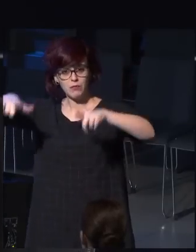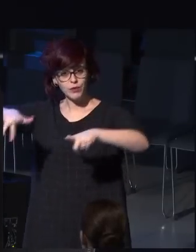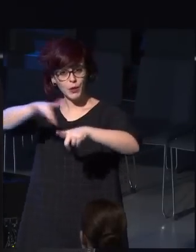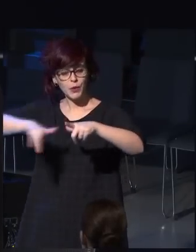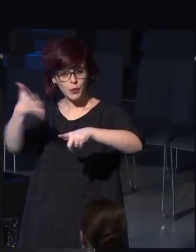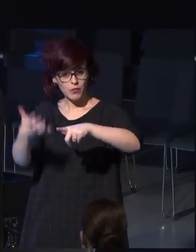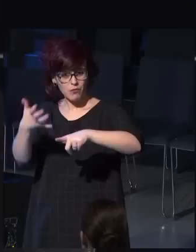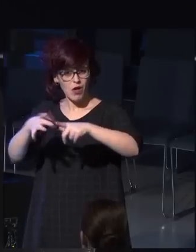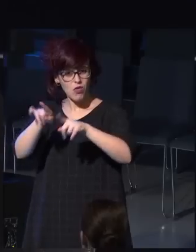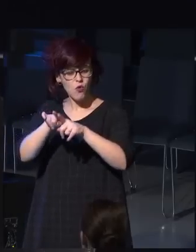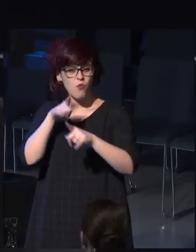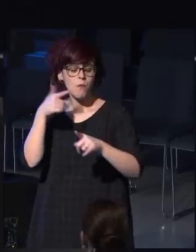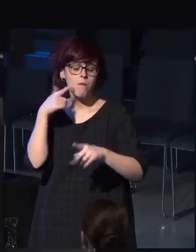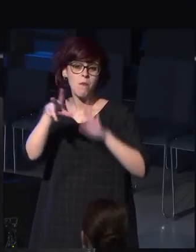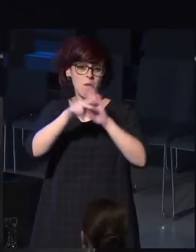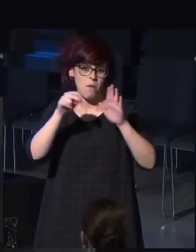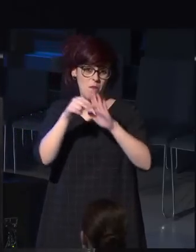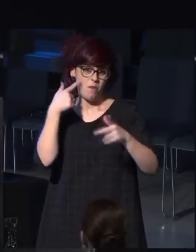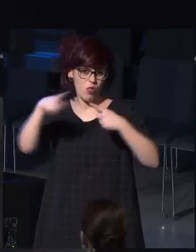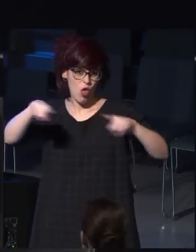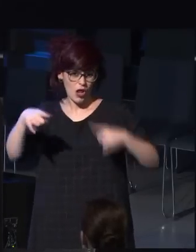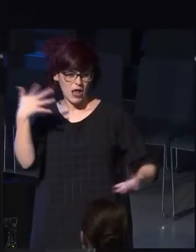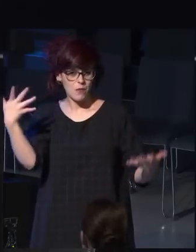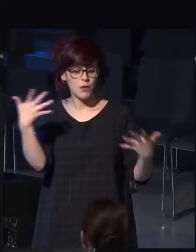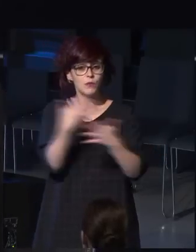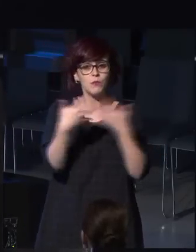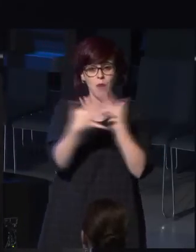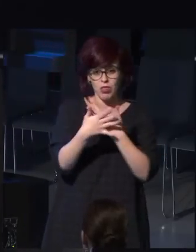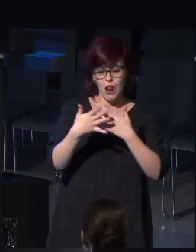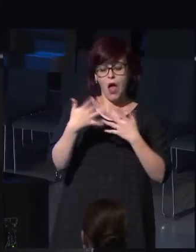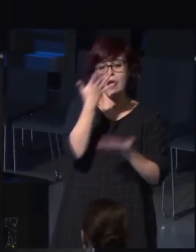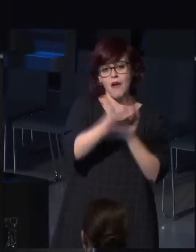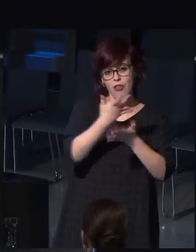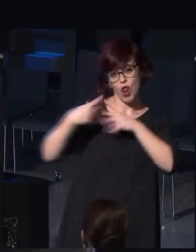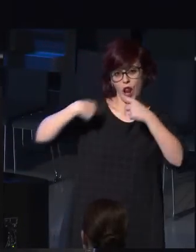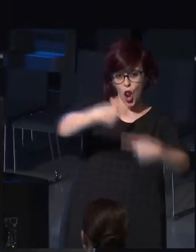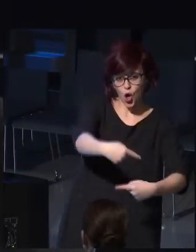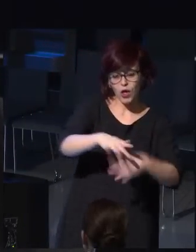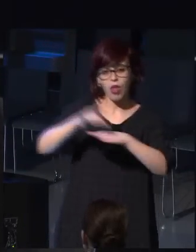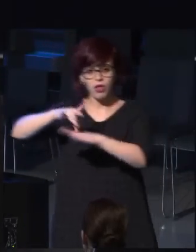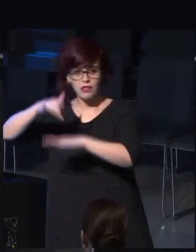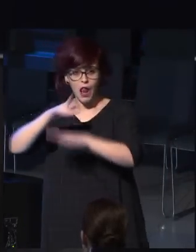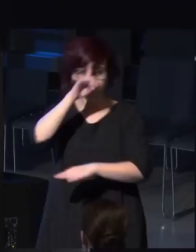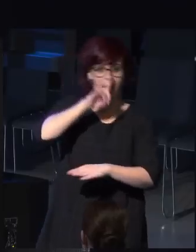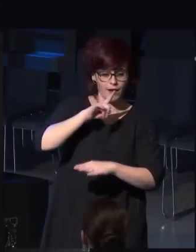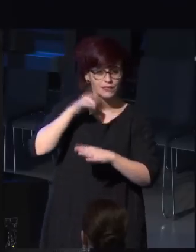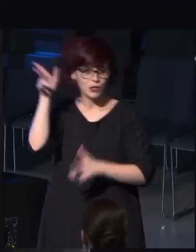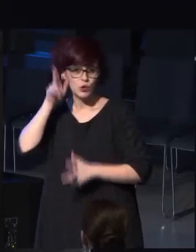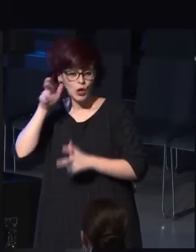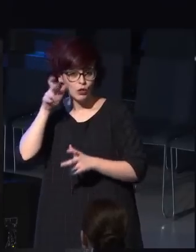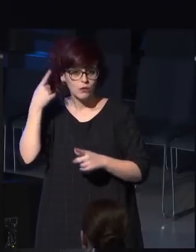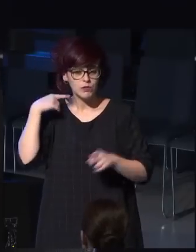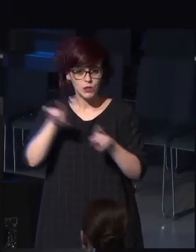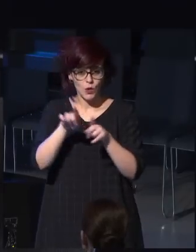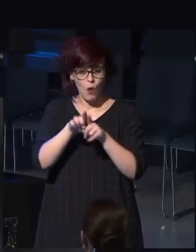videoclip haciendo una comparativa entre la grabación analógica y la grabación digital, tanto en imagen como en sonido. En imagen en 16